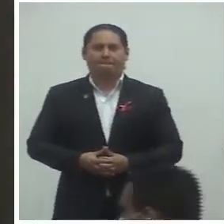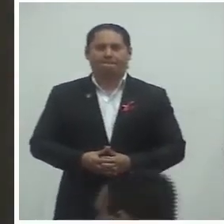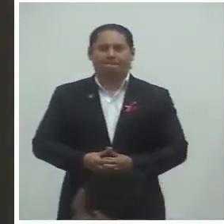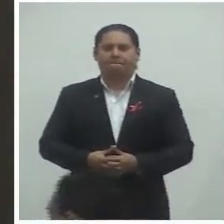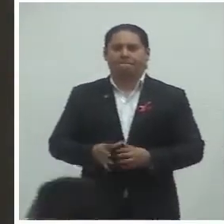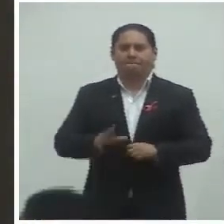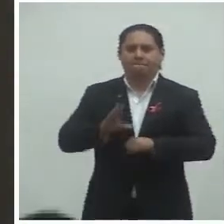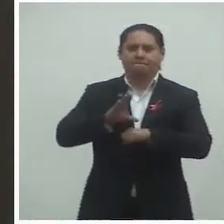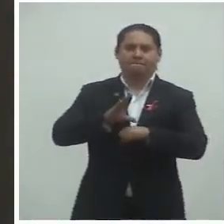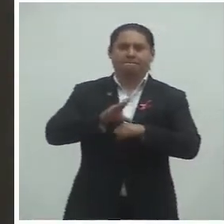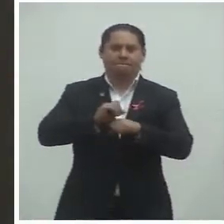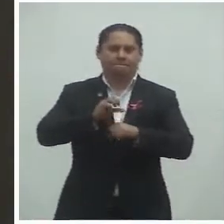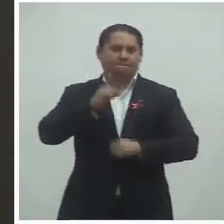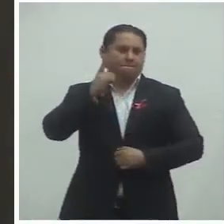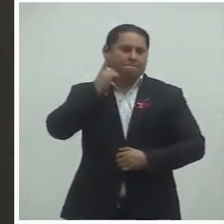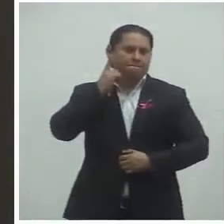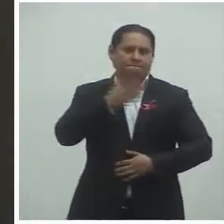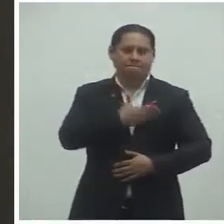Con su venia,